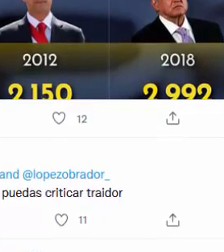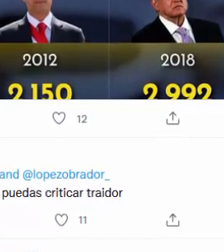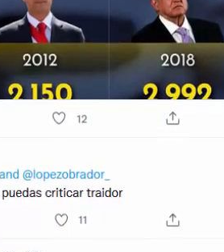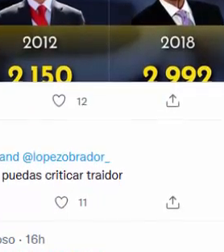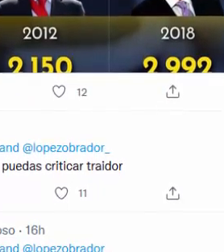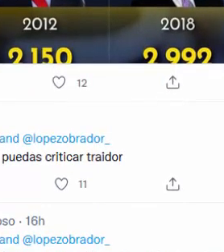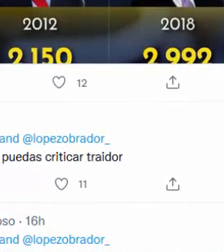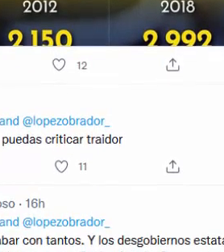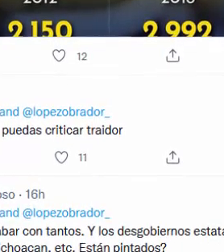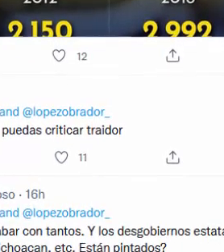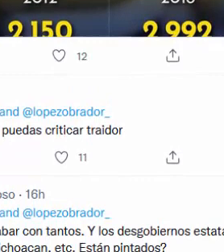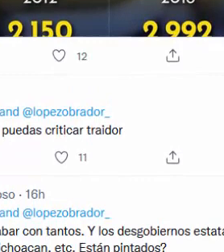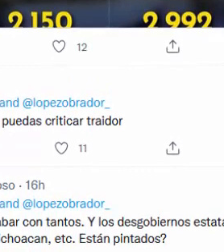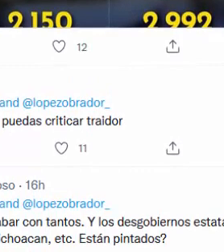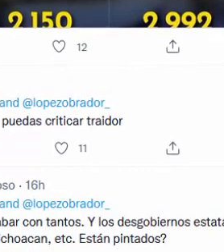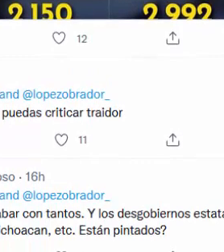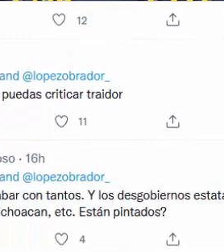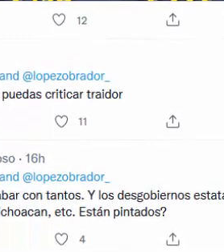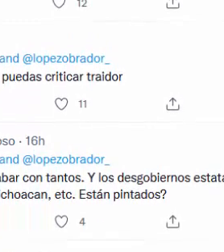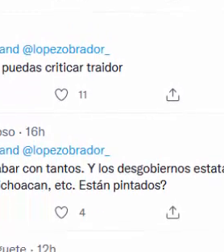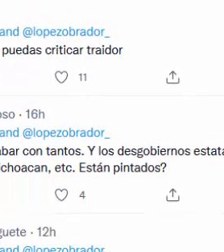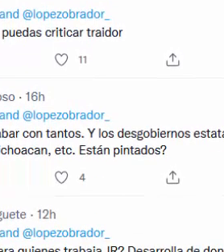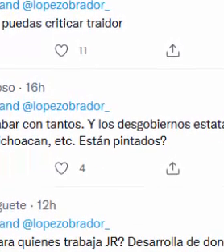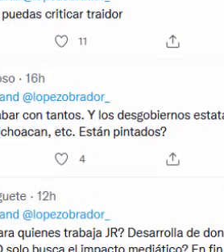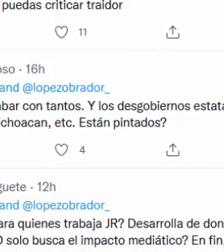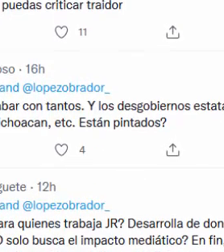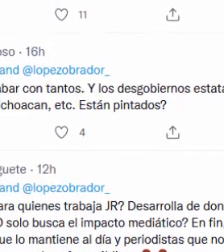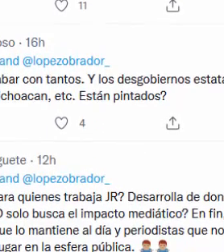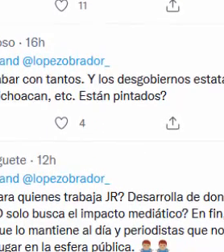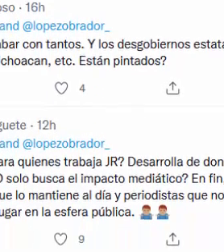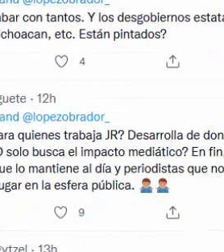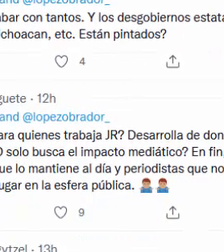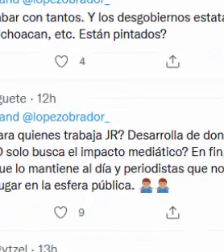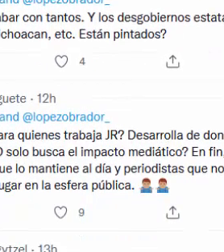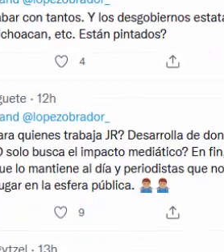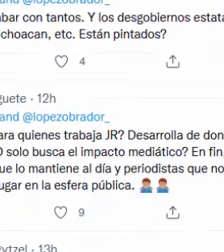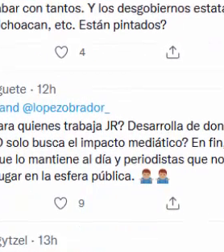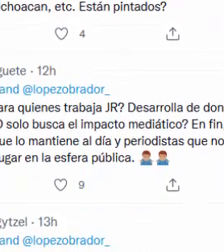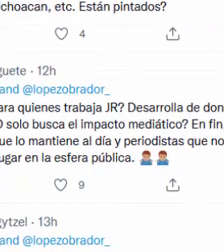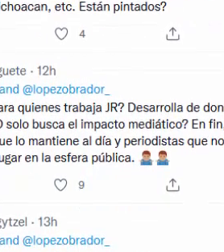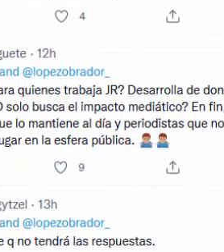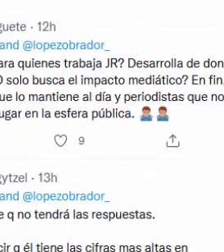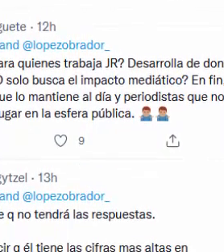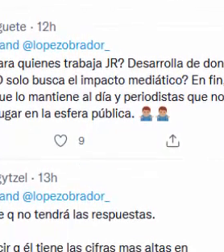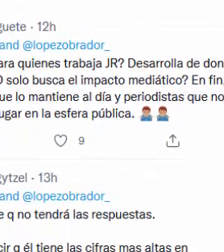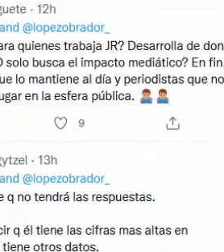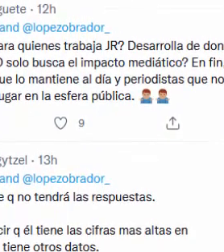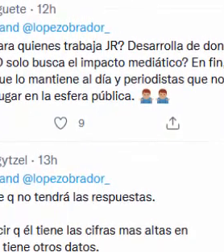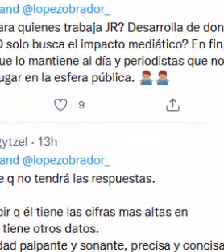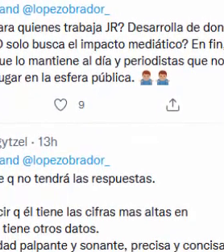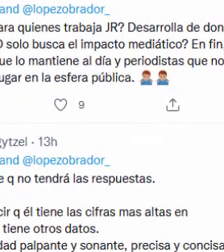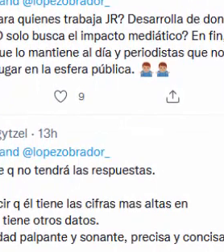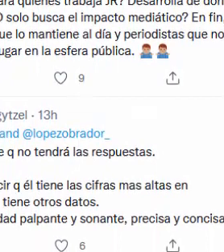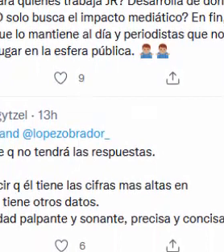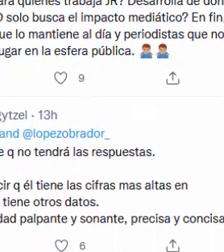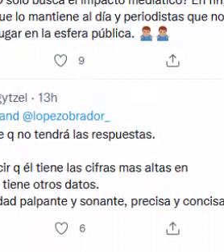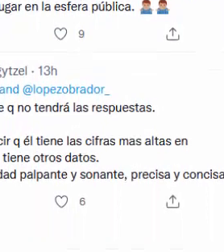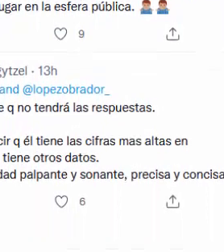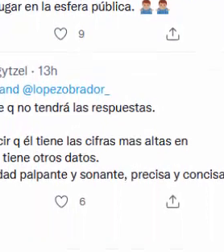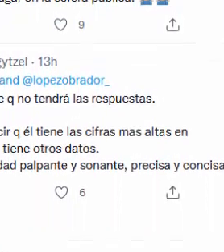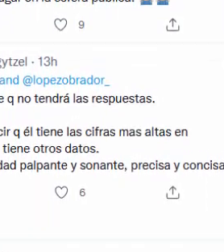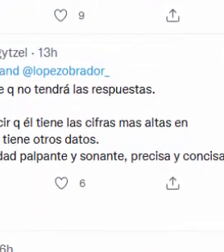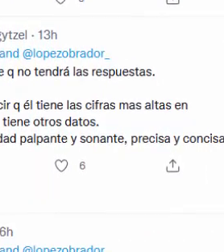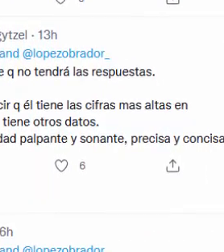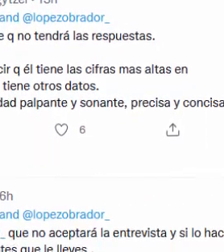escribió. Citó como propuesta una entrevista. Solo diga cuándo y dónde y ahí estaré, ya tengo sus datos, publicó